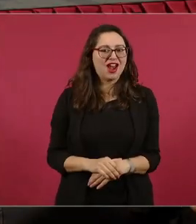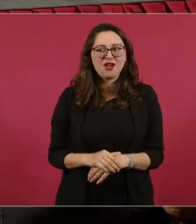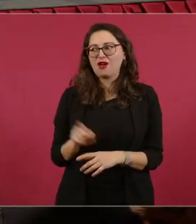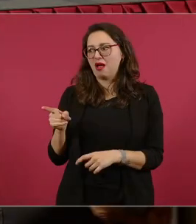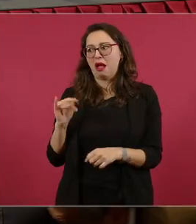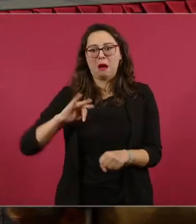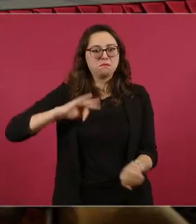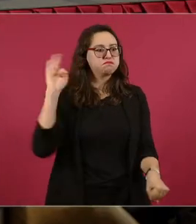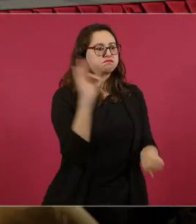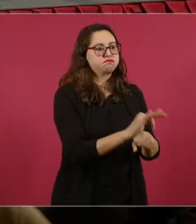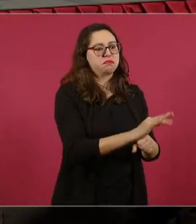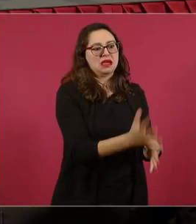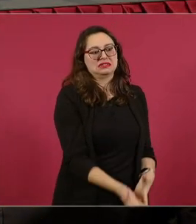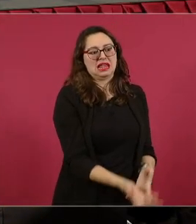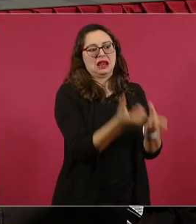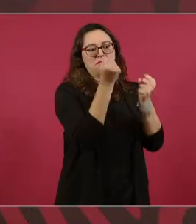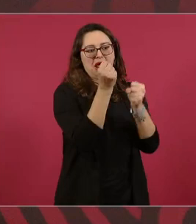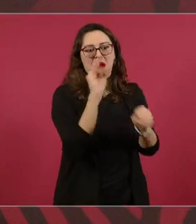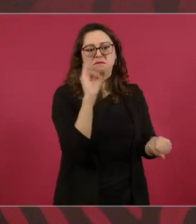seguidores